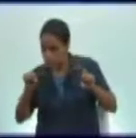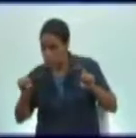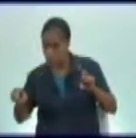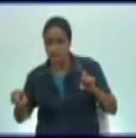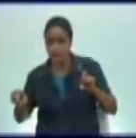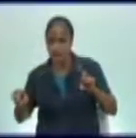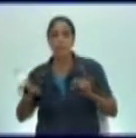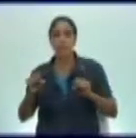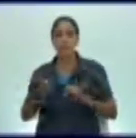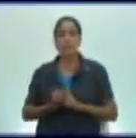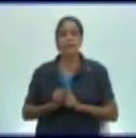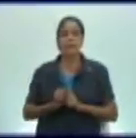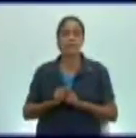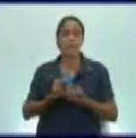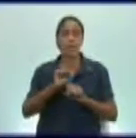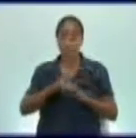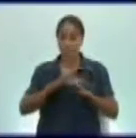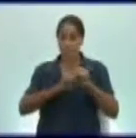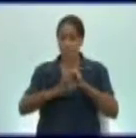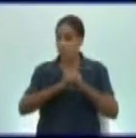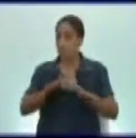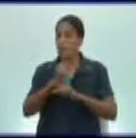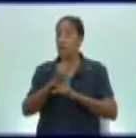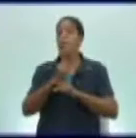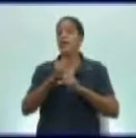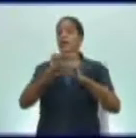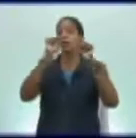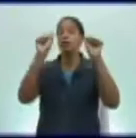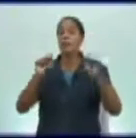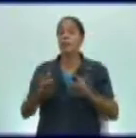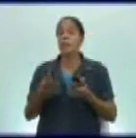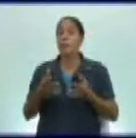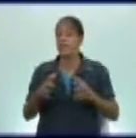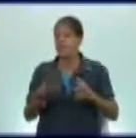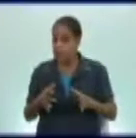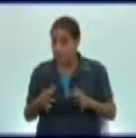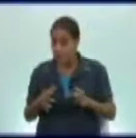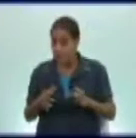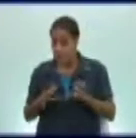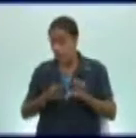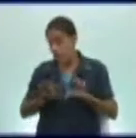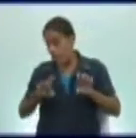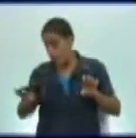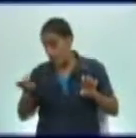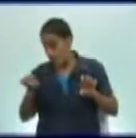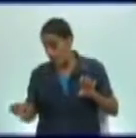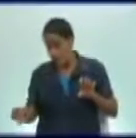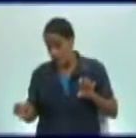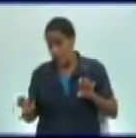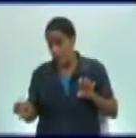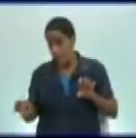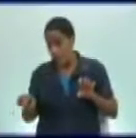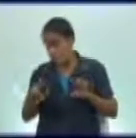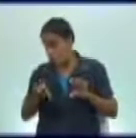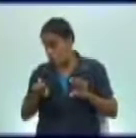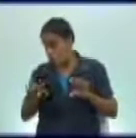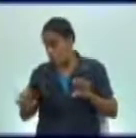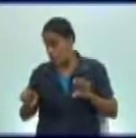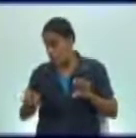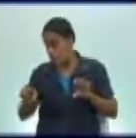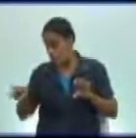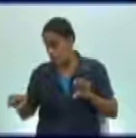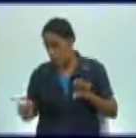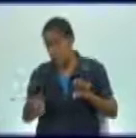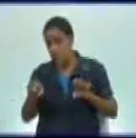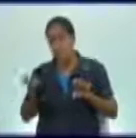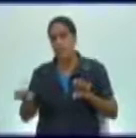presencia de las estructuras nerviosas en la región anterior. Es la región anterior la que entra en contacto